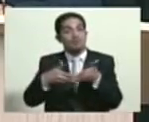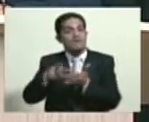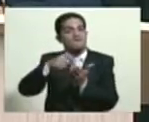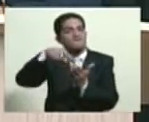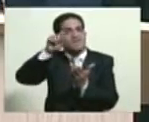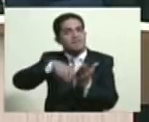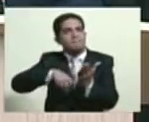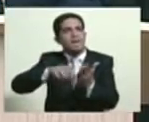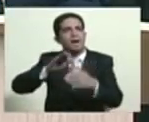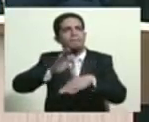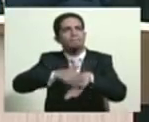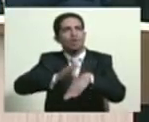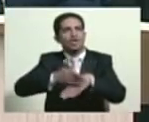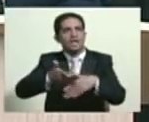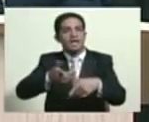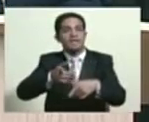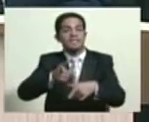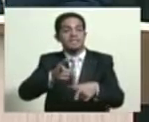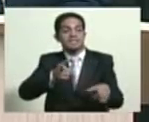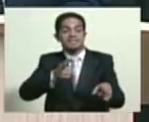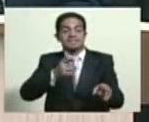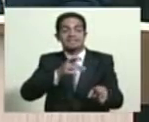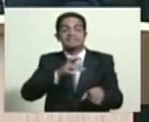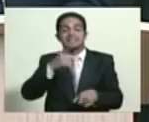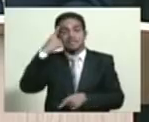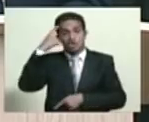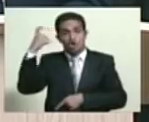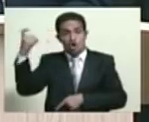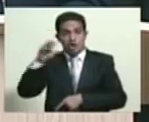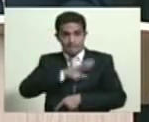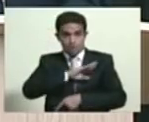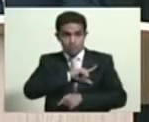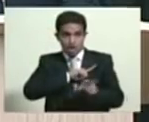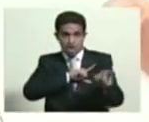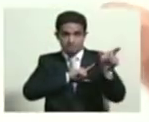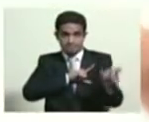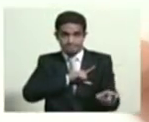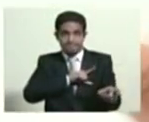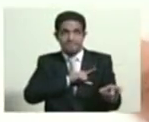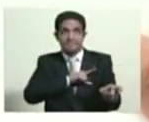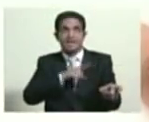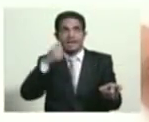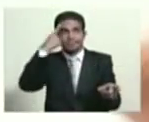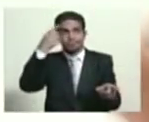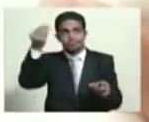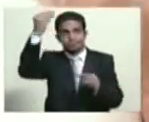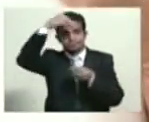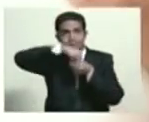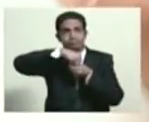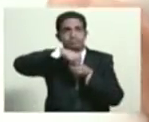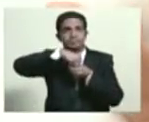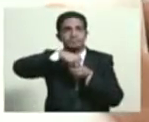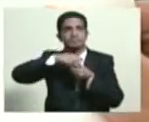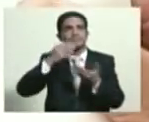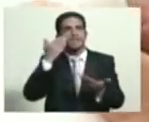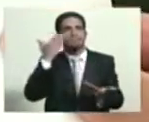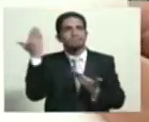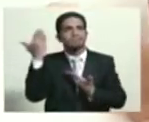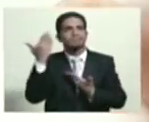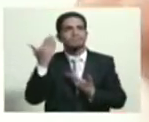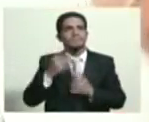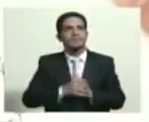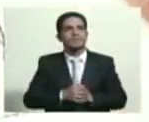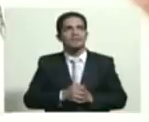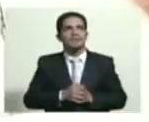porque en su psicología debe estar las motivaciones del protagonista de esta novela,